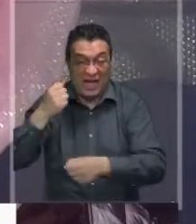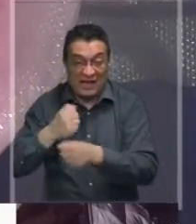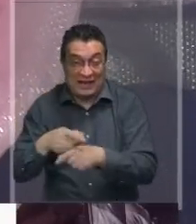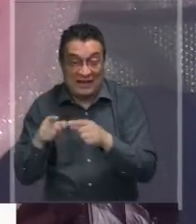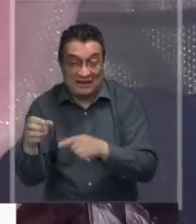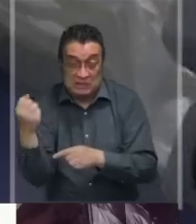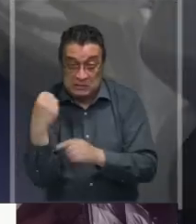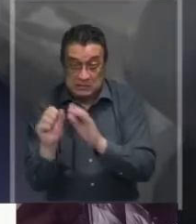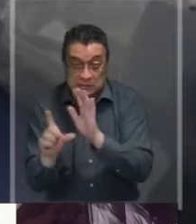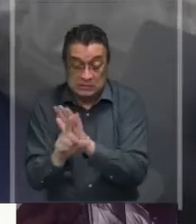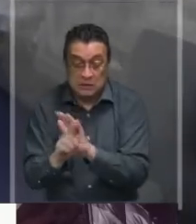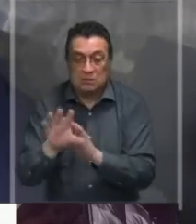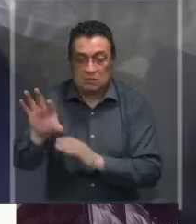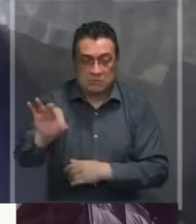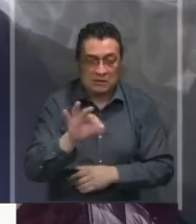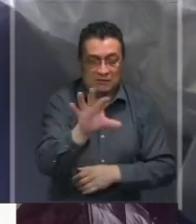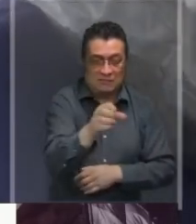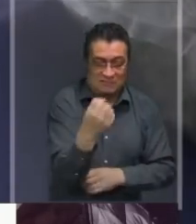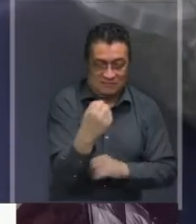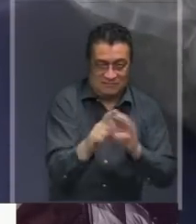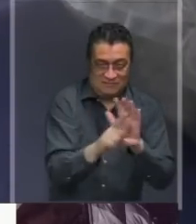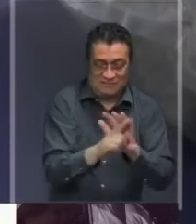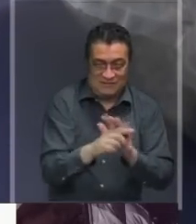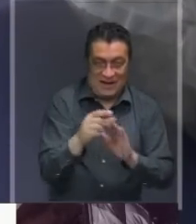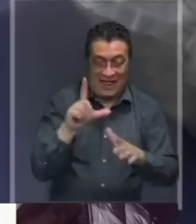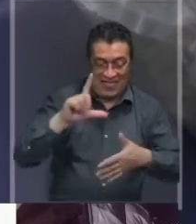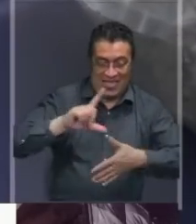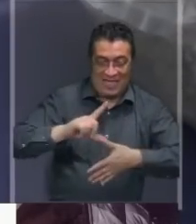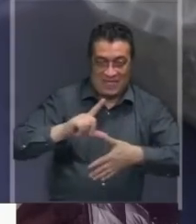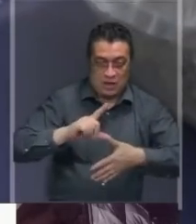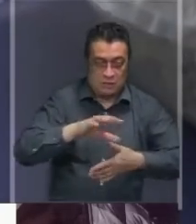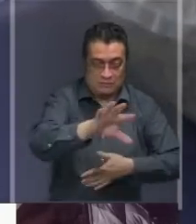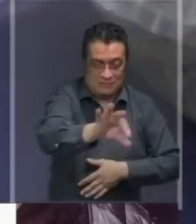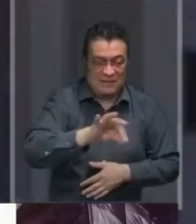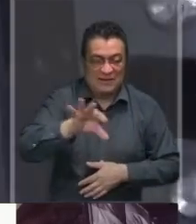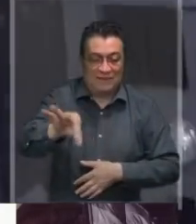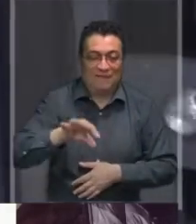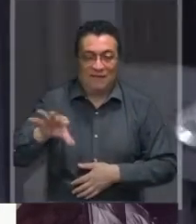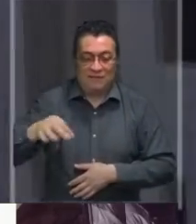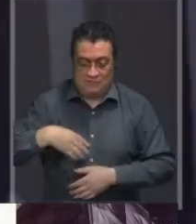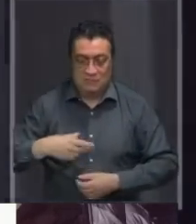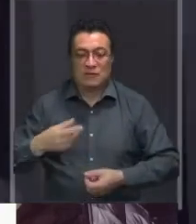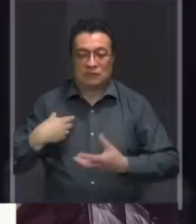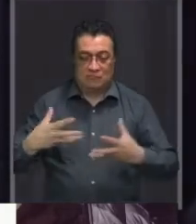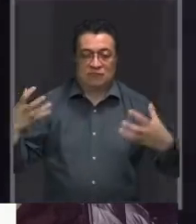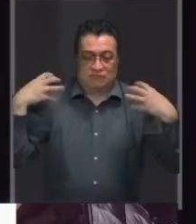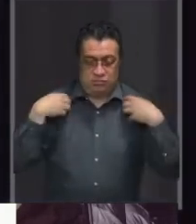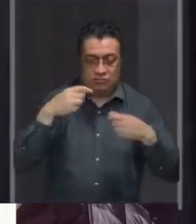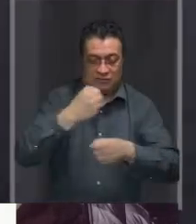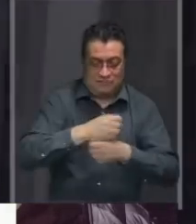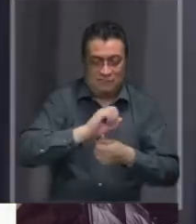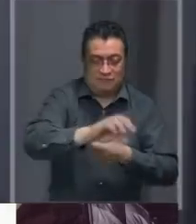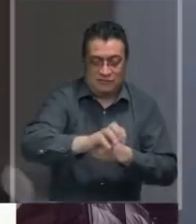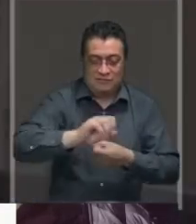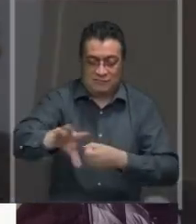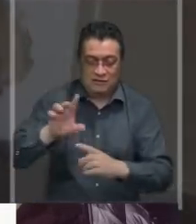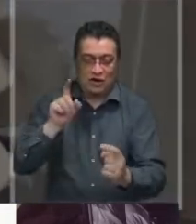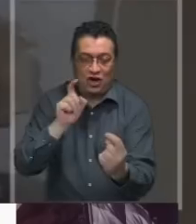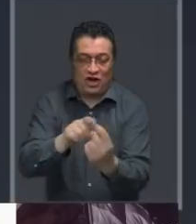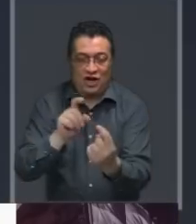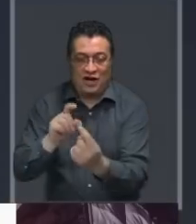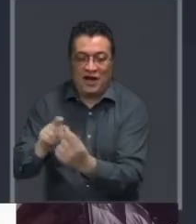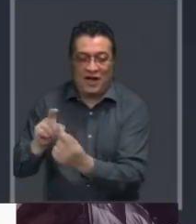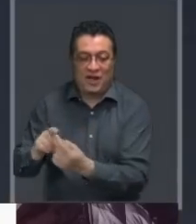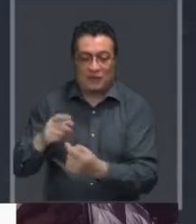delitos reclutan a delincuentes latinoamericanos para convertirlos en sus emisarios en esta parte del mundo,